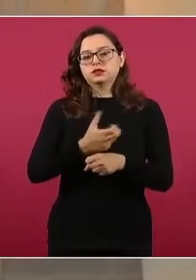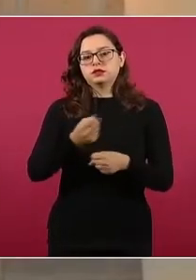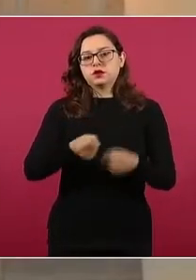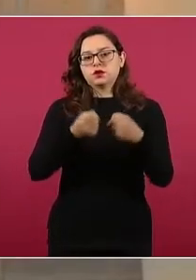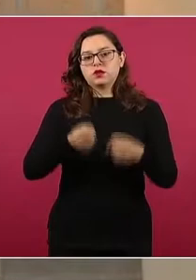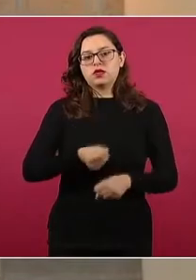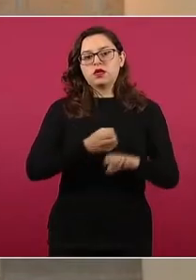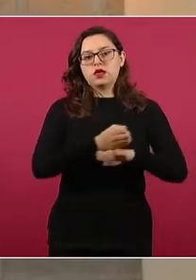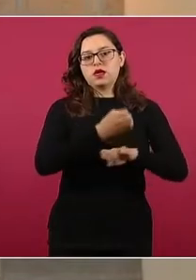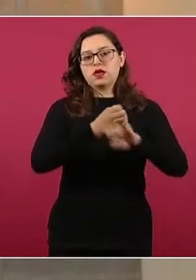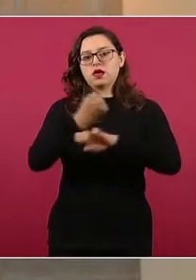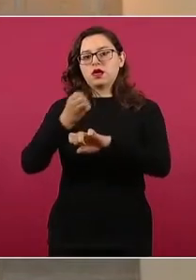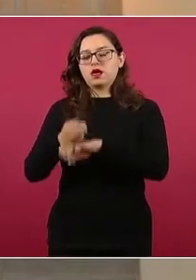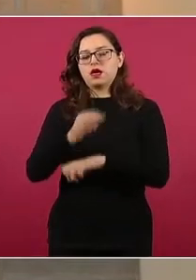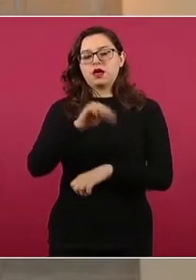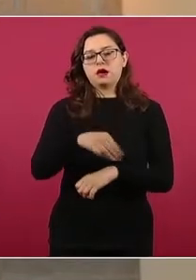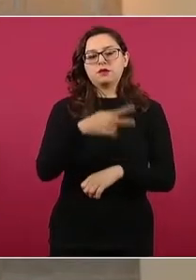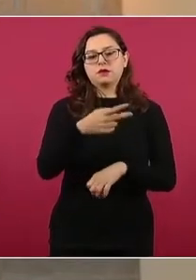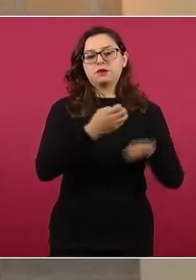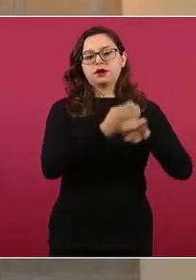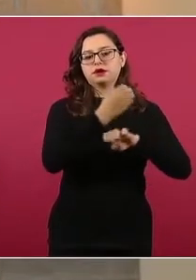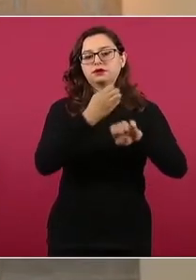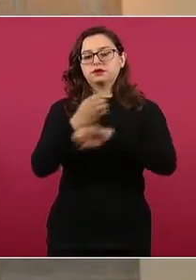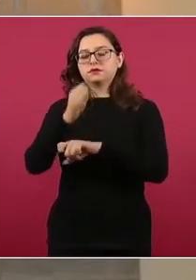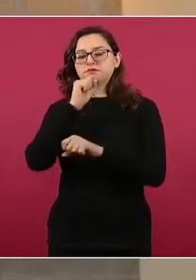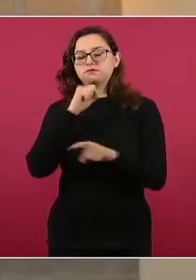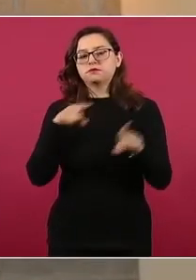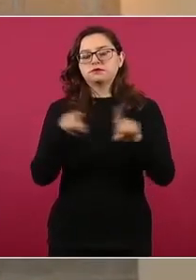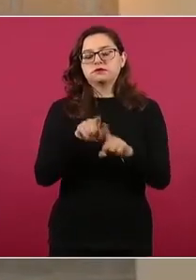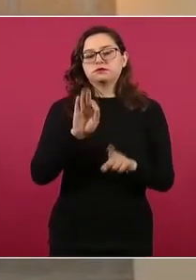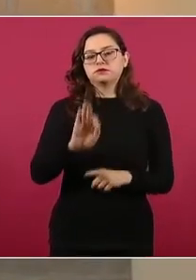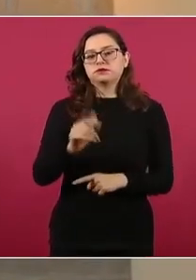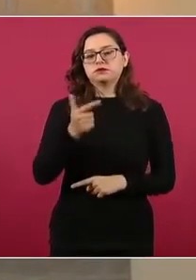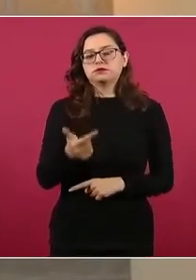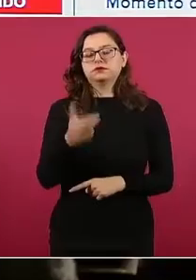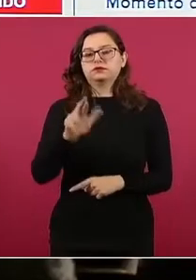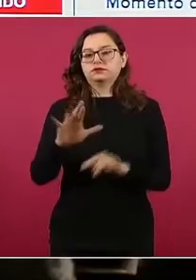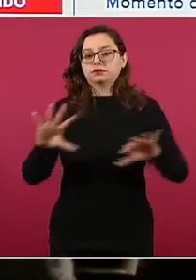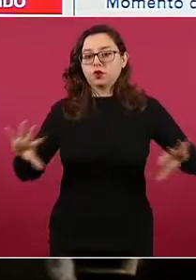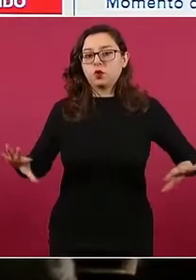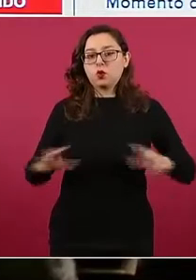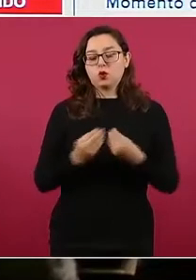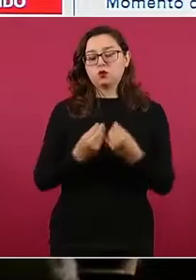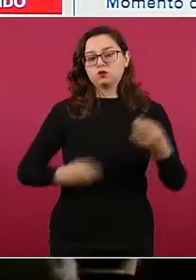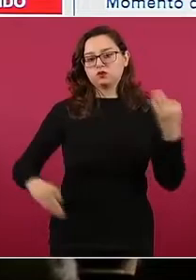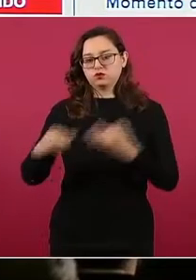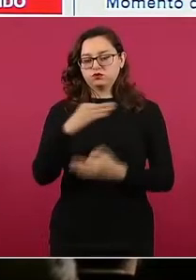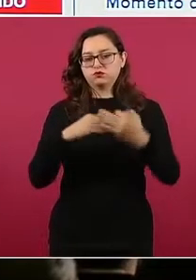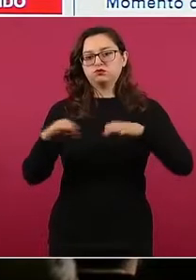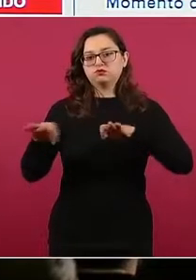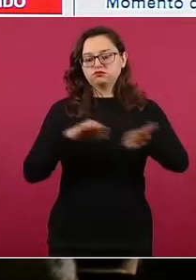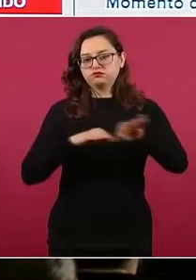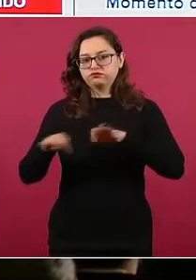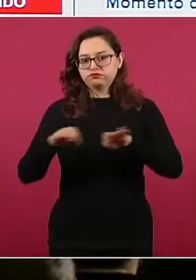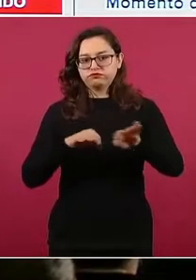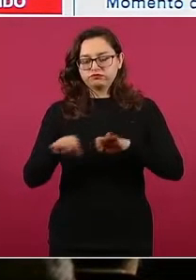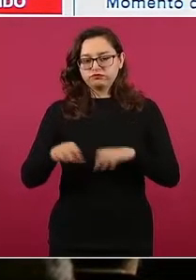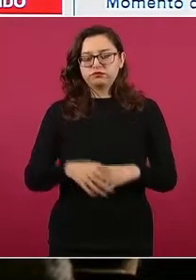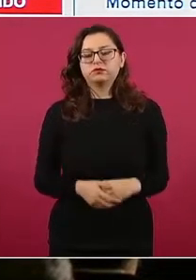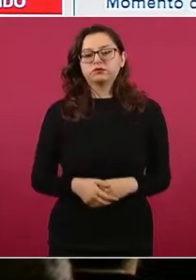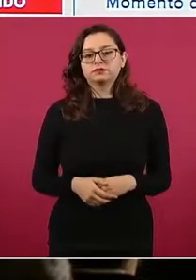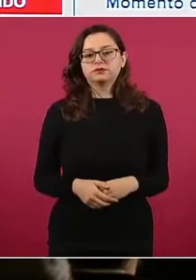las Fiscalías Locales y la Fiscalía General de la República. Iniciamos con este primer caso, es la